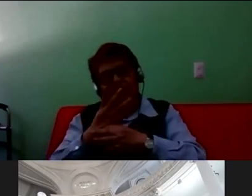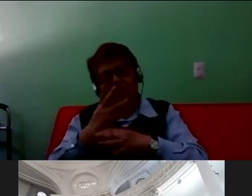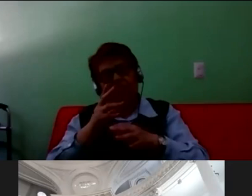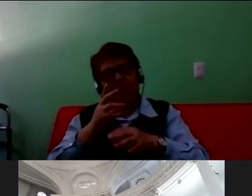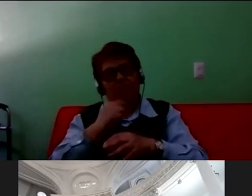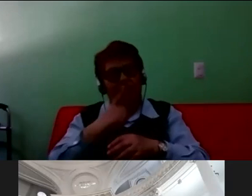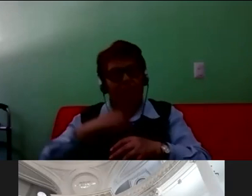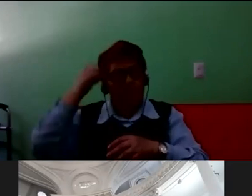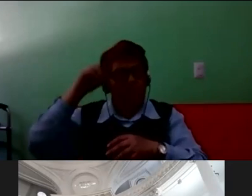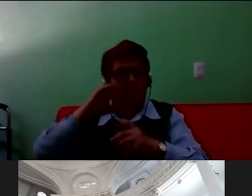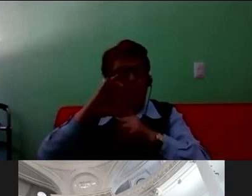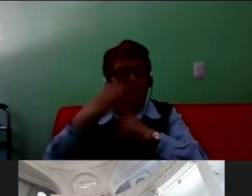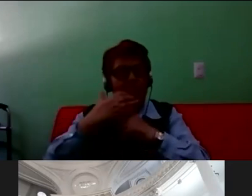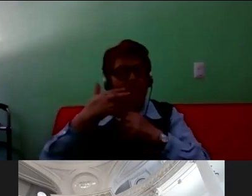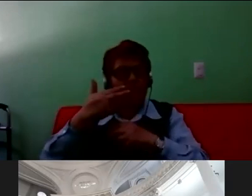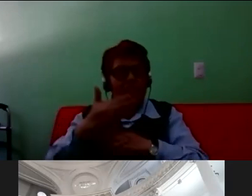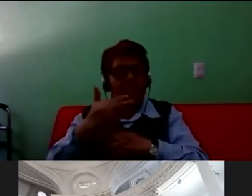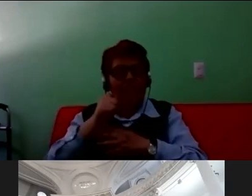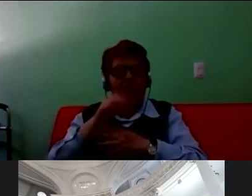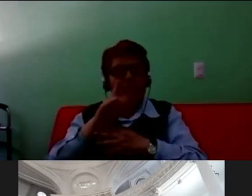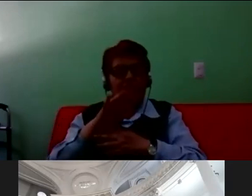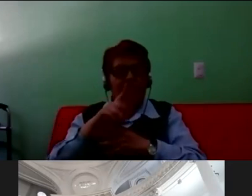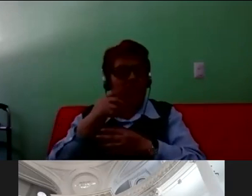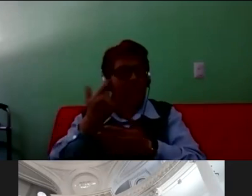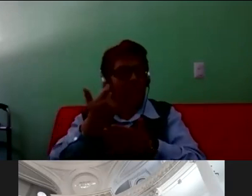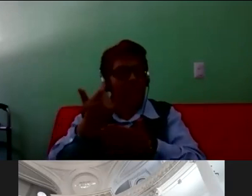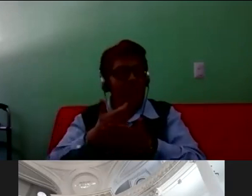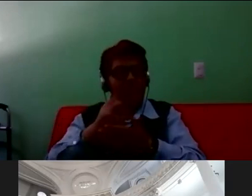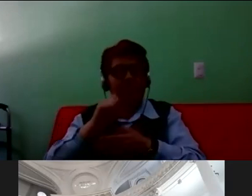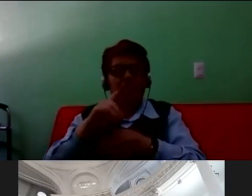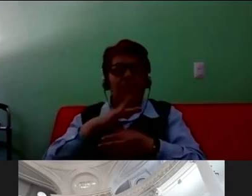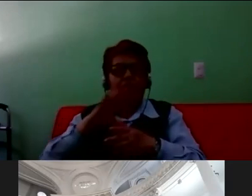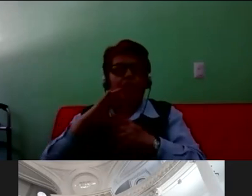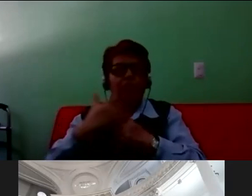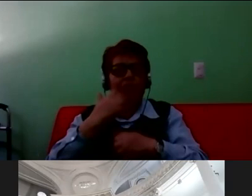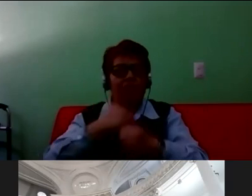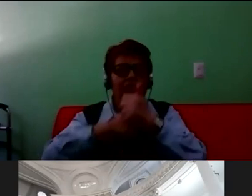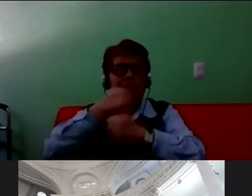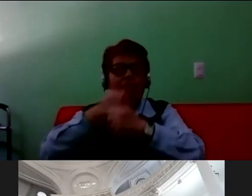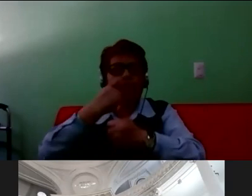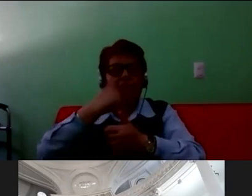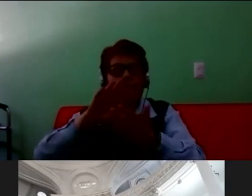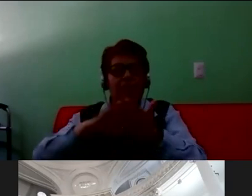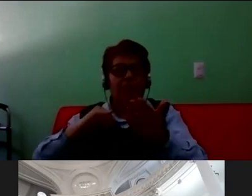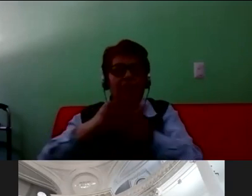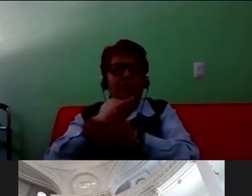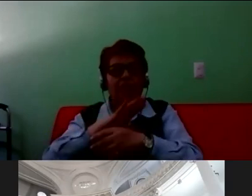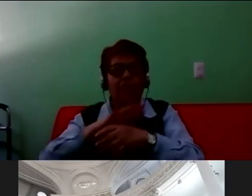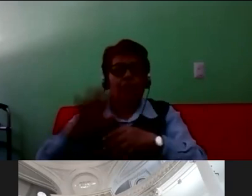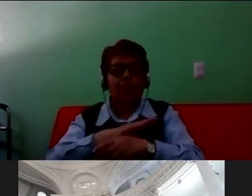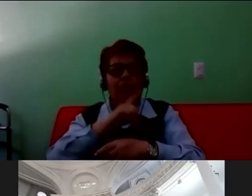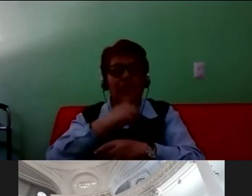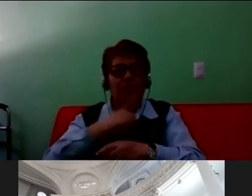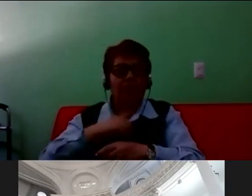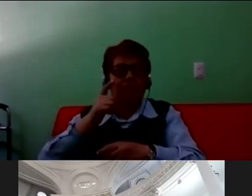la opinión de la Comisión de Hacienda, toda vez que esta comisión es la que es competente para determinar la cuestión que tiene que